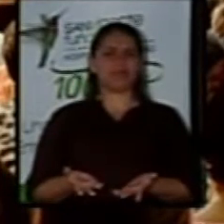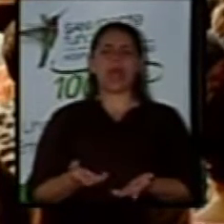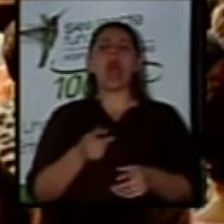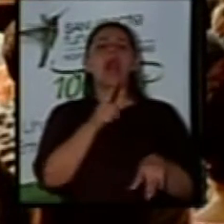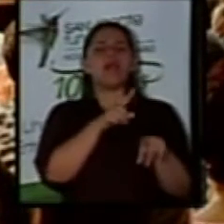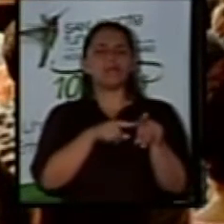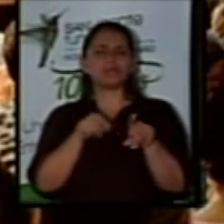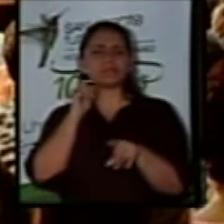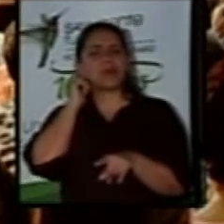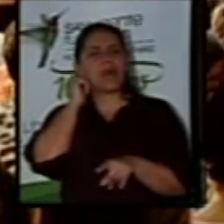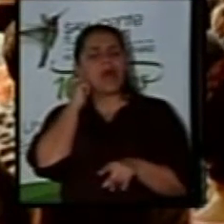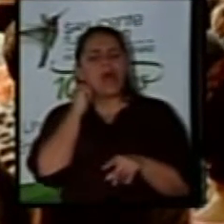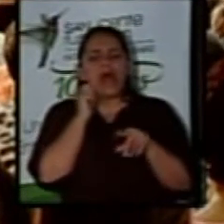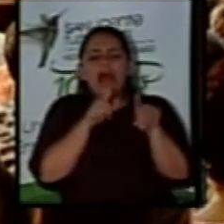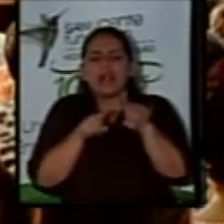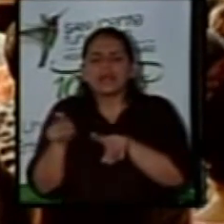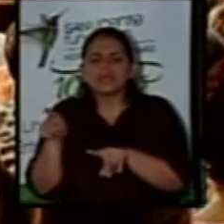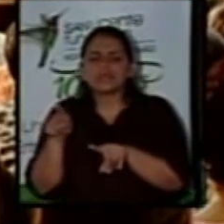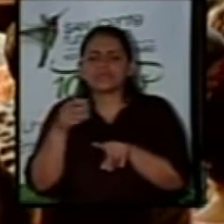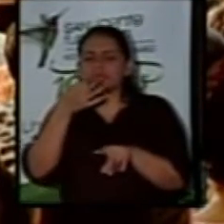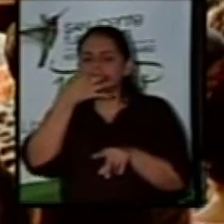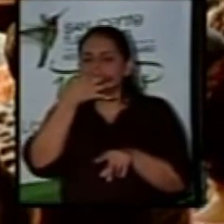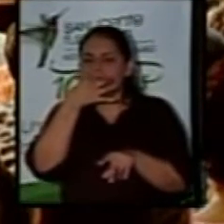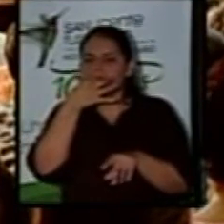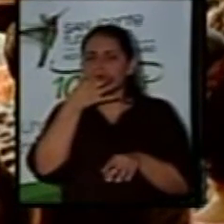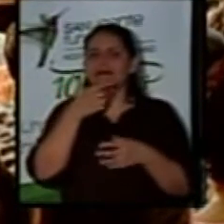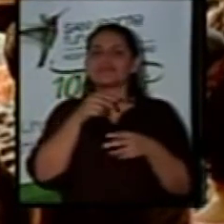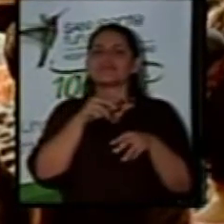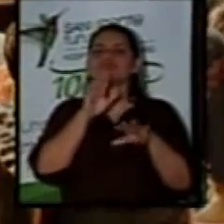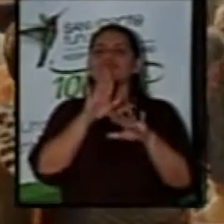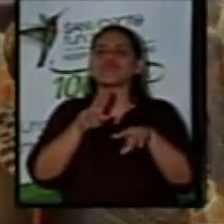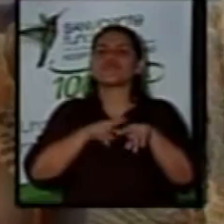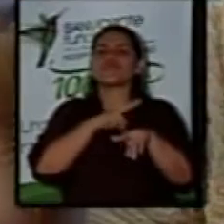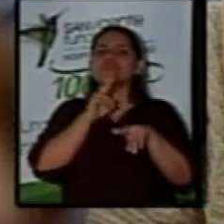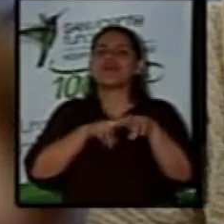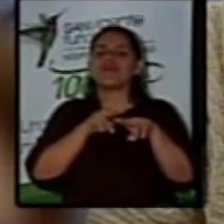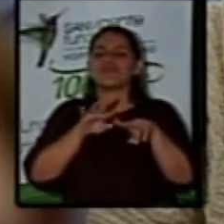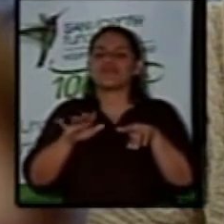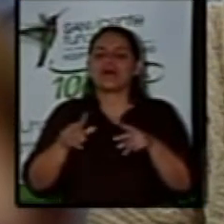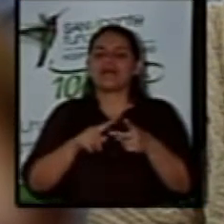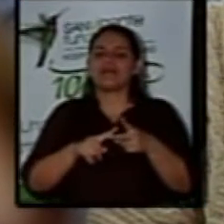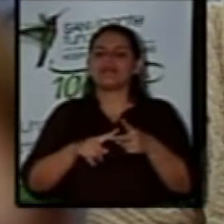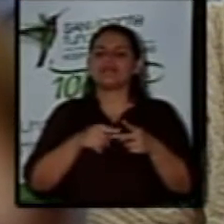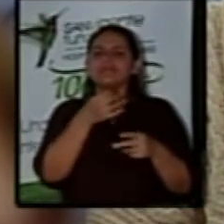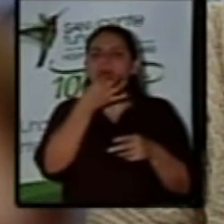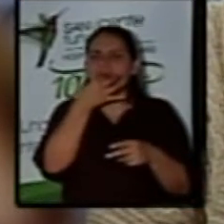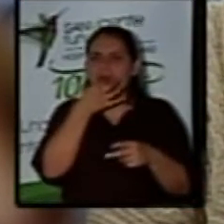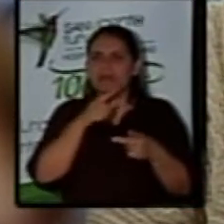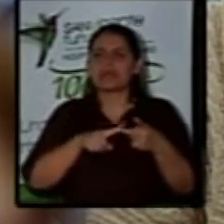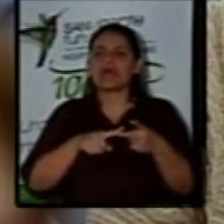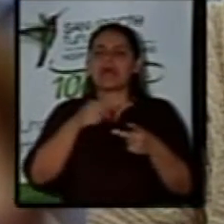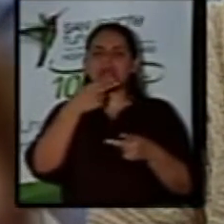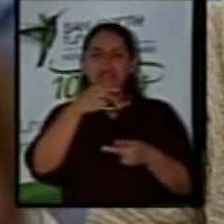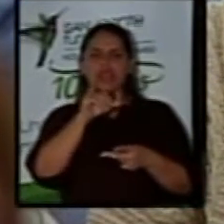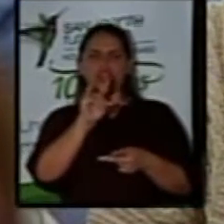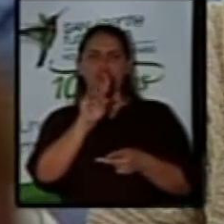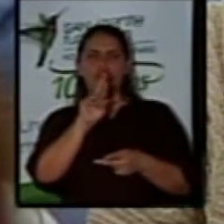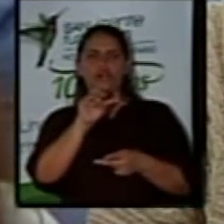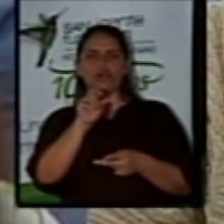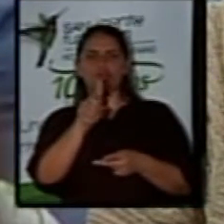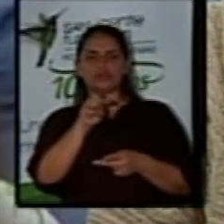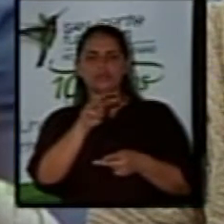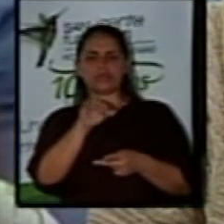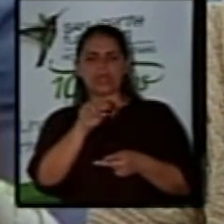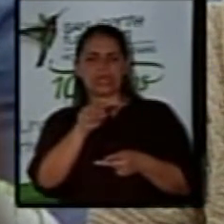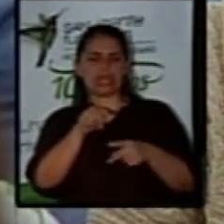la enfermedad. Hay algunos medicamentos tomados que son derivados naturales de los flavonoides, los fructósidos, la